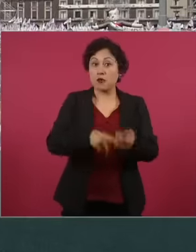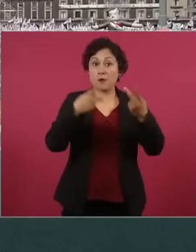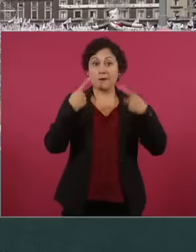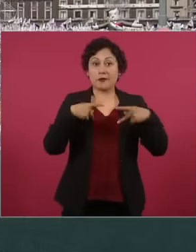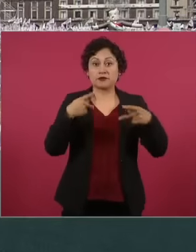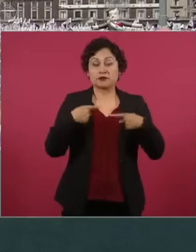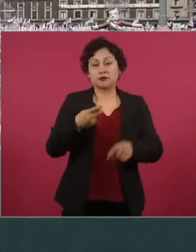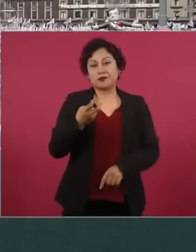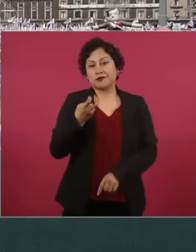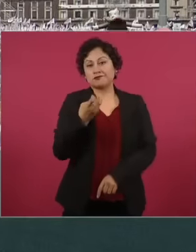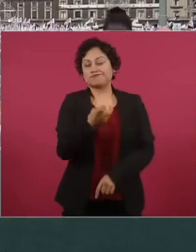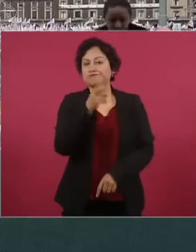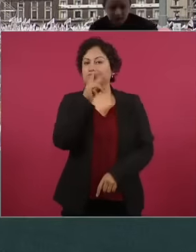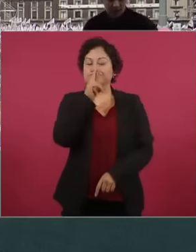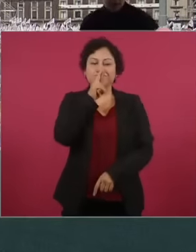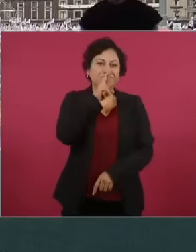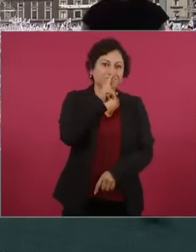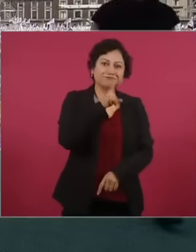heredero